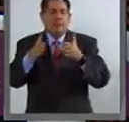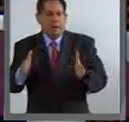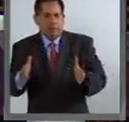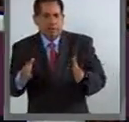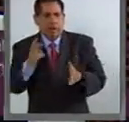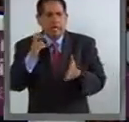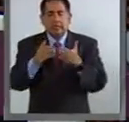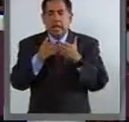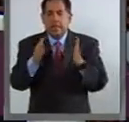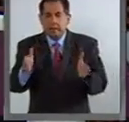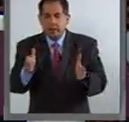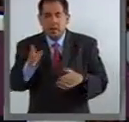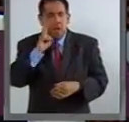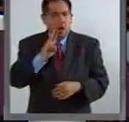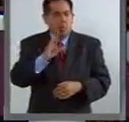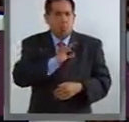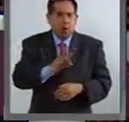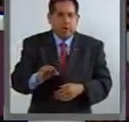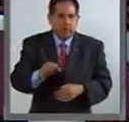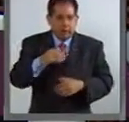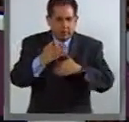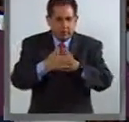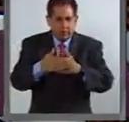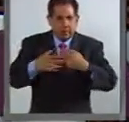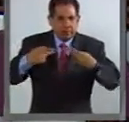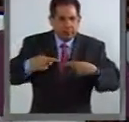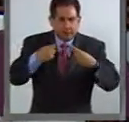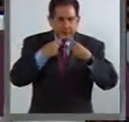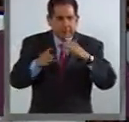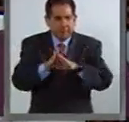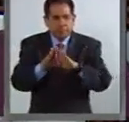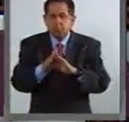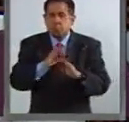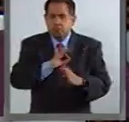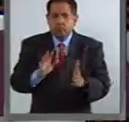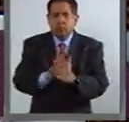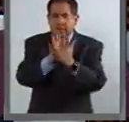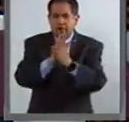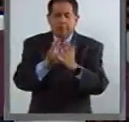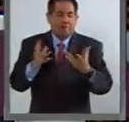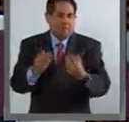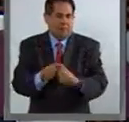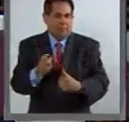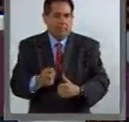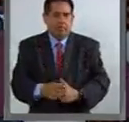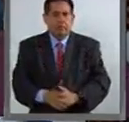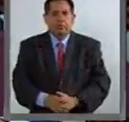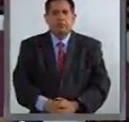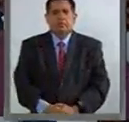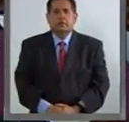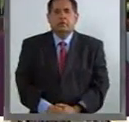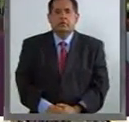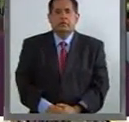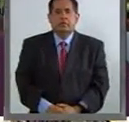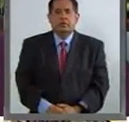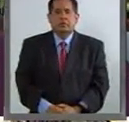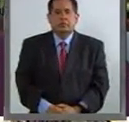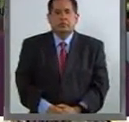estar abierto a las posibilidades de que el ciudadano participe en la toma de decisiones. Muchas gracias.